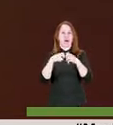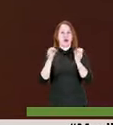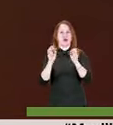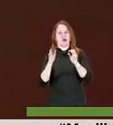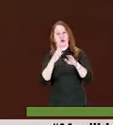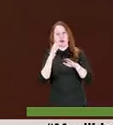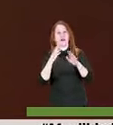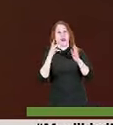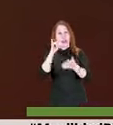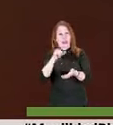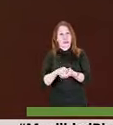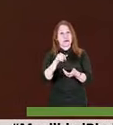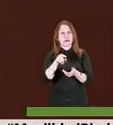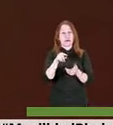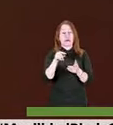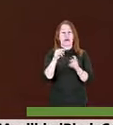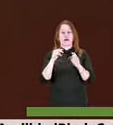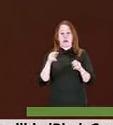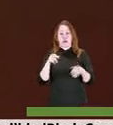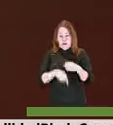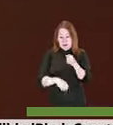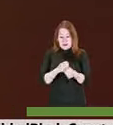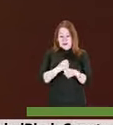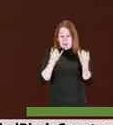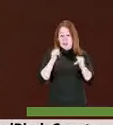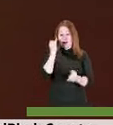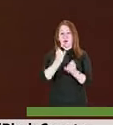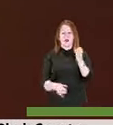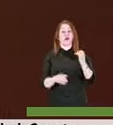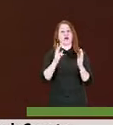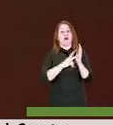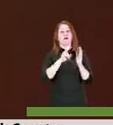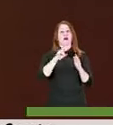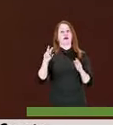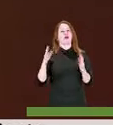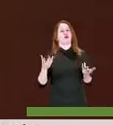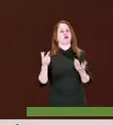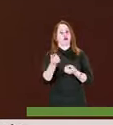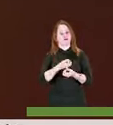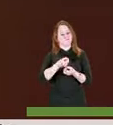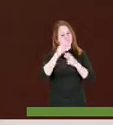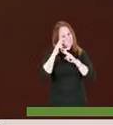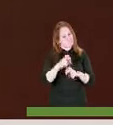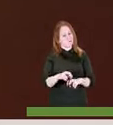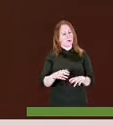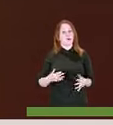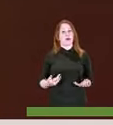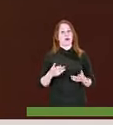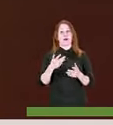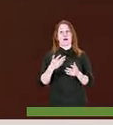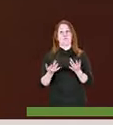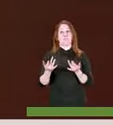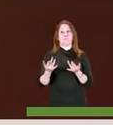del Corredor Verde de la Séptima. Este año ya estamos terminando en el 2022 los estudios y diseños y esperamos abrir licitación de obra para los